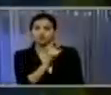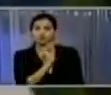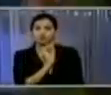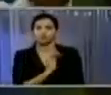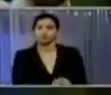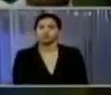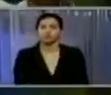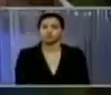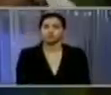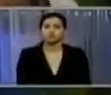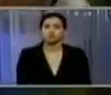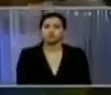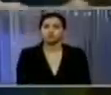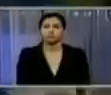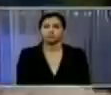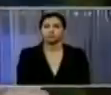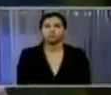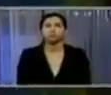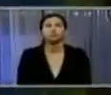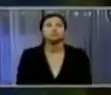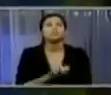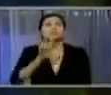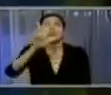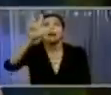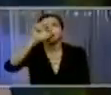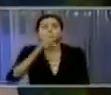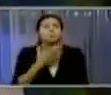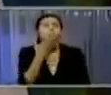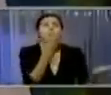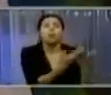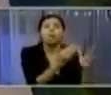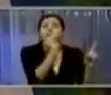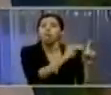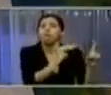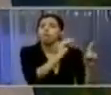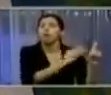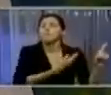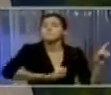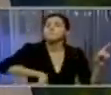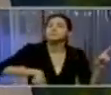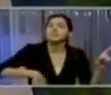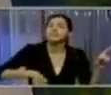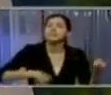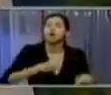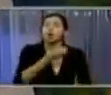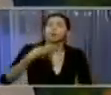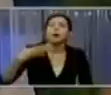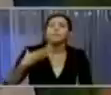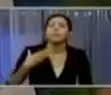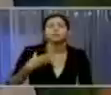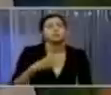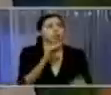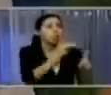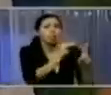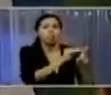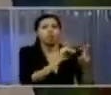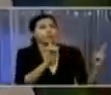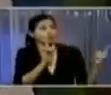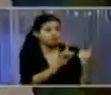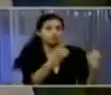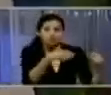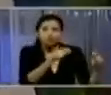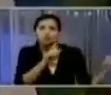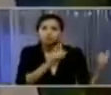Si yo tengo 3 años proponiéndole al presidente Obama que tengamos una nueva etapa de